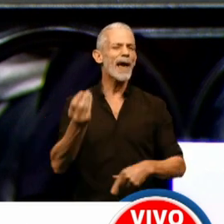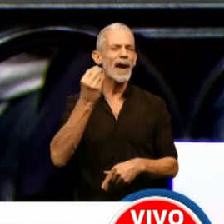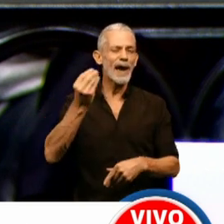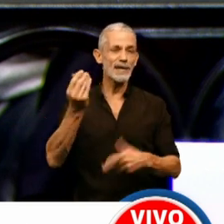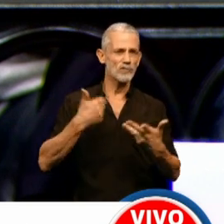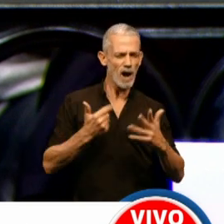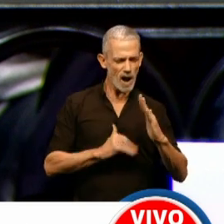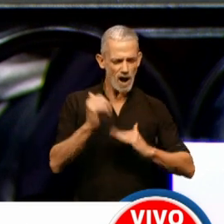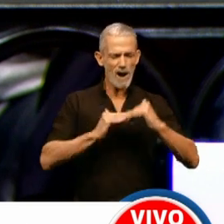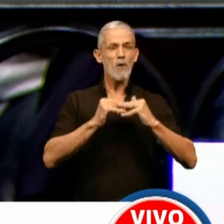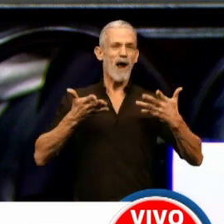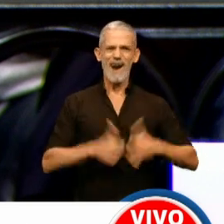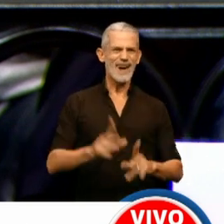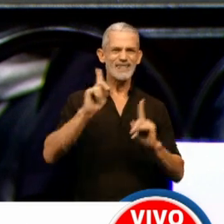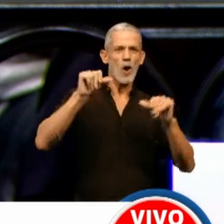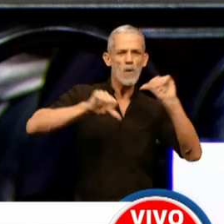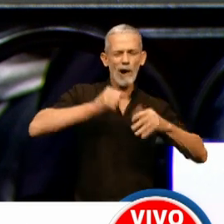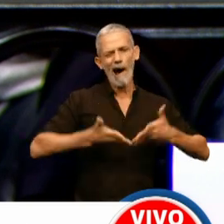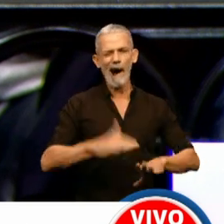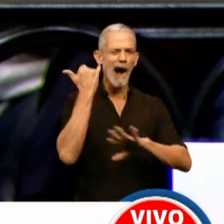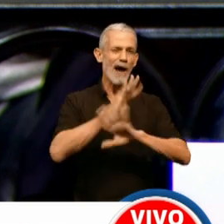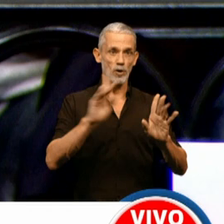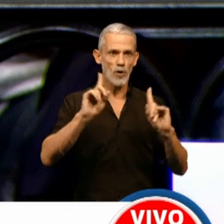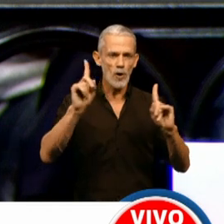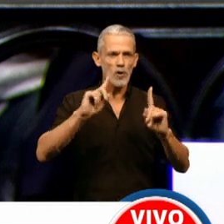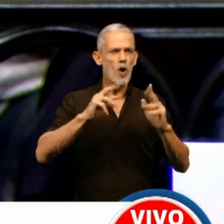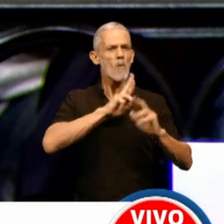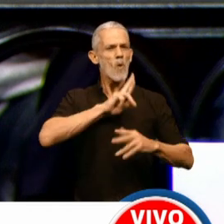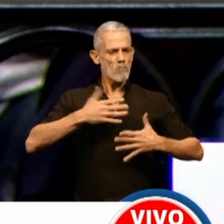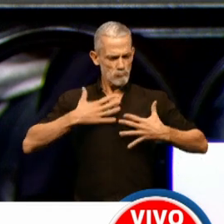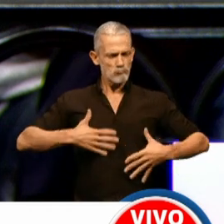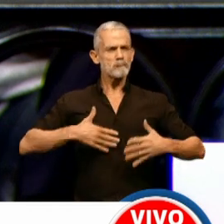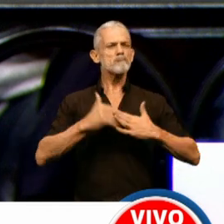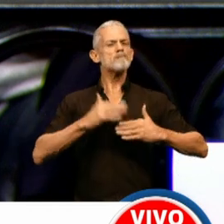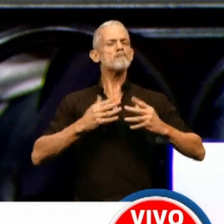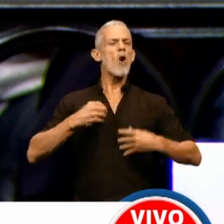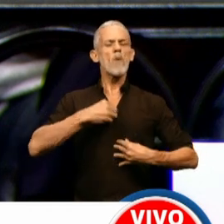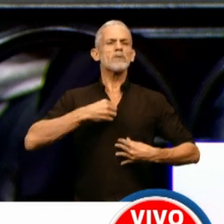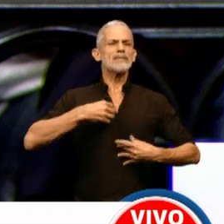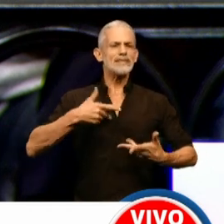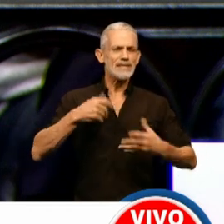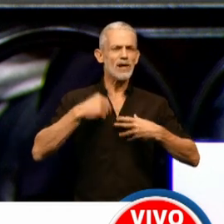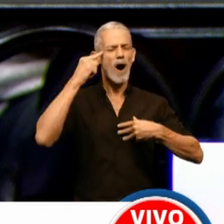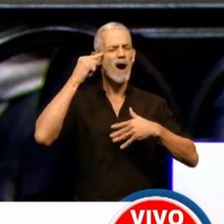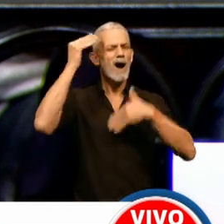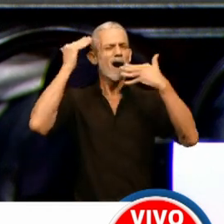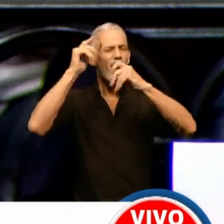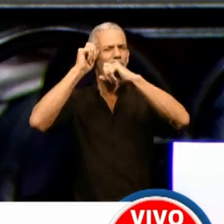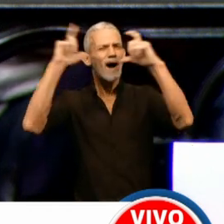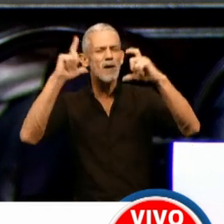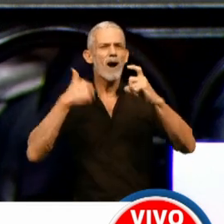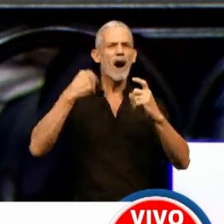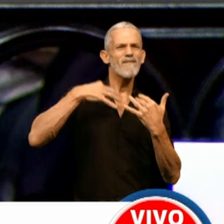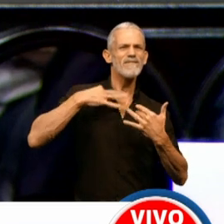era una construcción novio biologicista era una construcción personal era cómo se sentía como se imaginaba cómo se